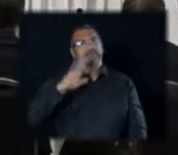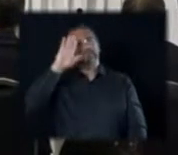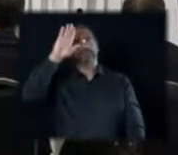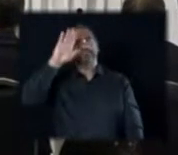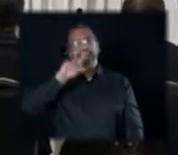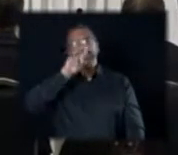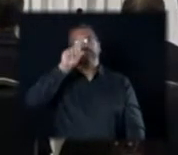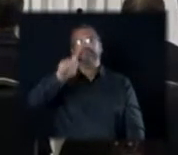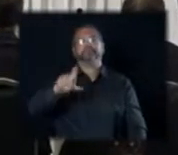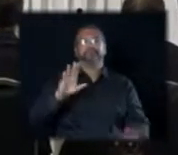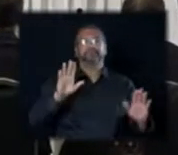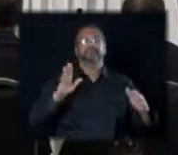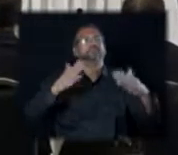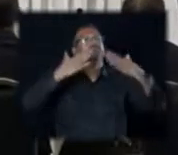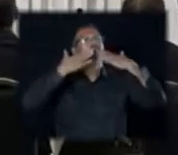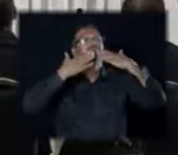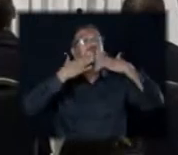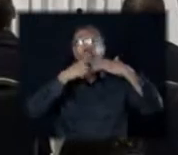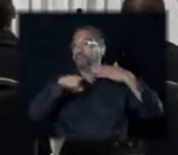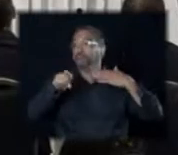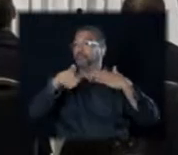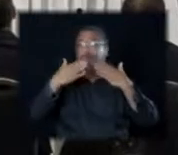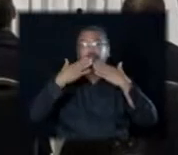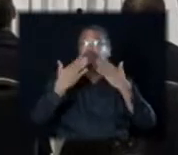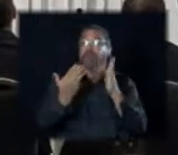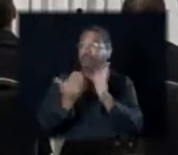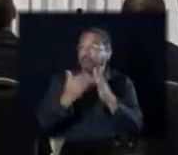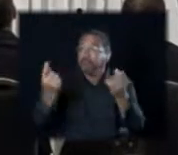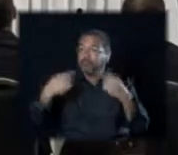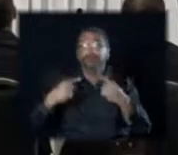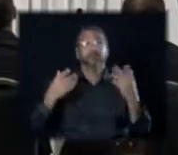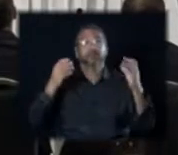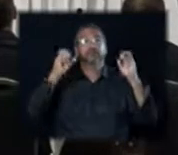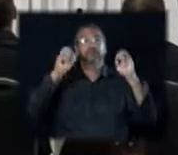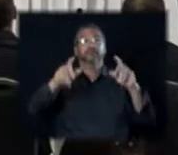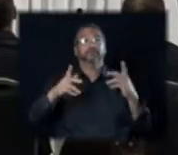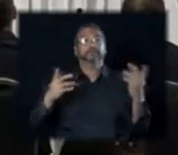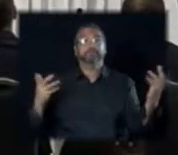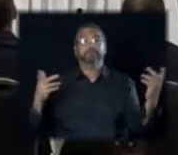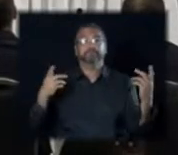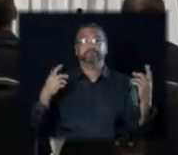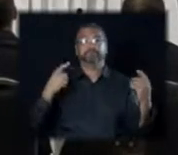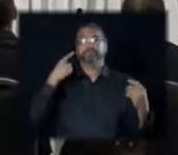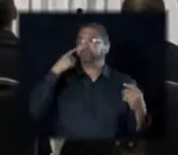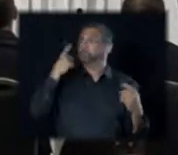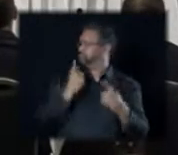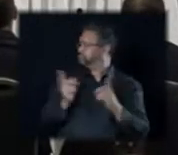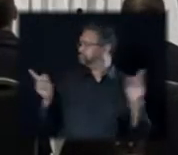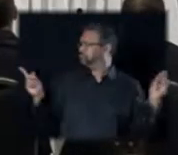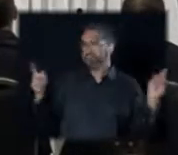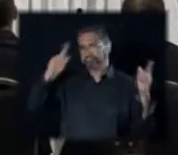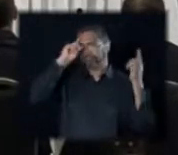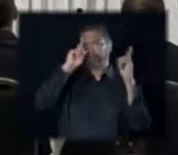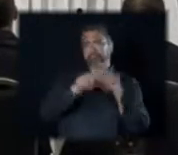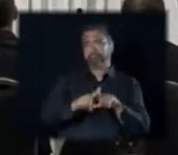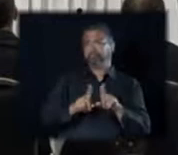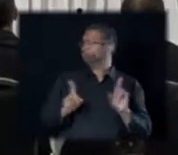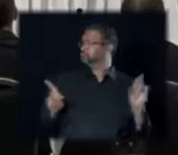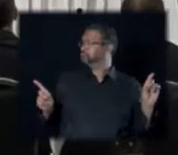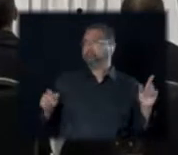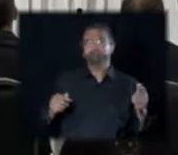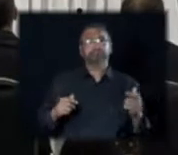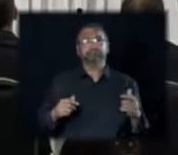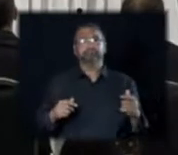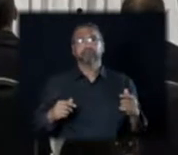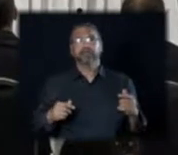Me gustaría hacer una pregunta y me gustaría darle las gracias a todos por estar aquí el día de hoy. Me parece que todos podemos